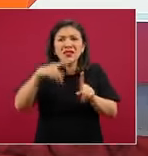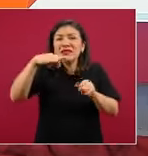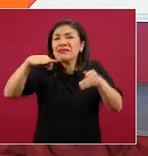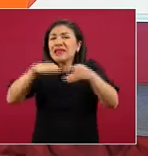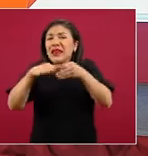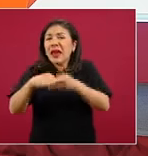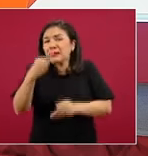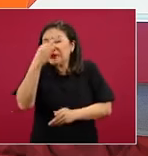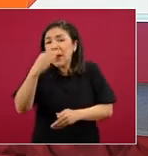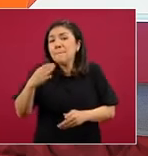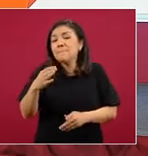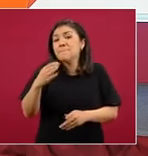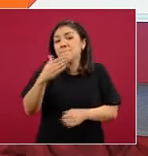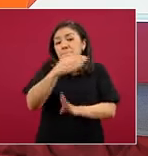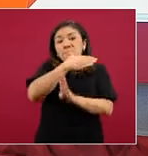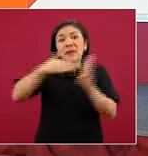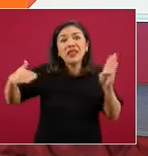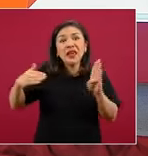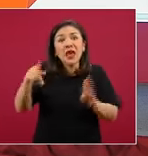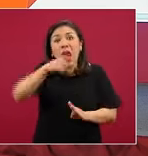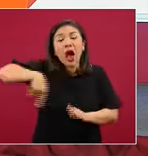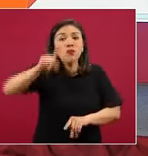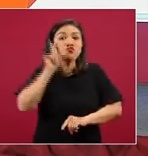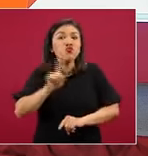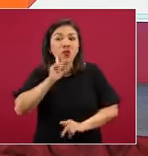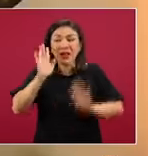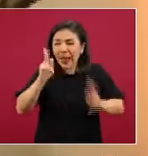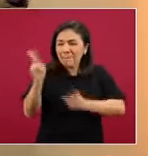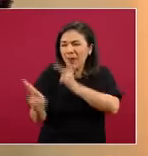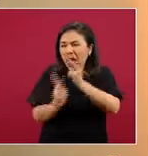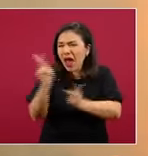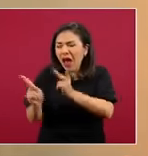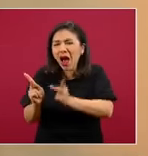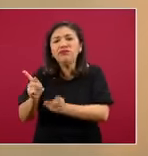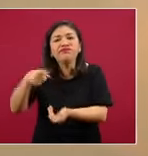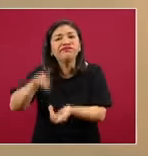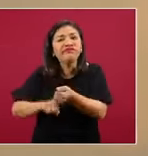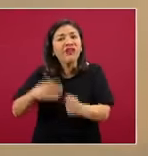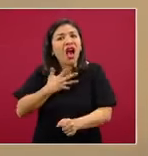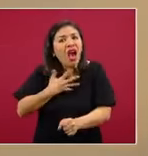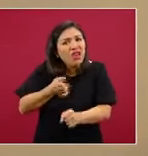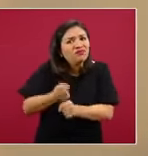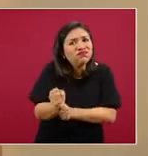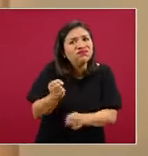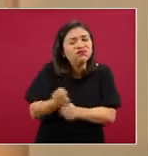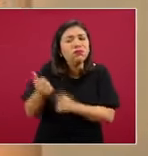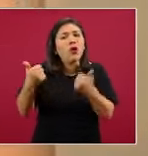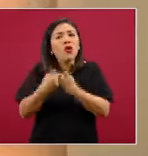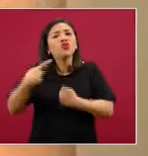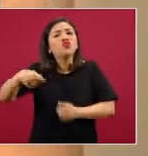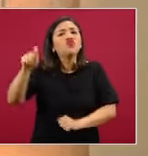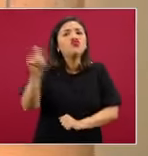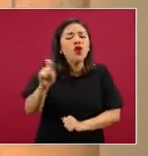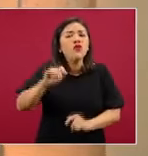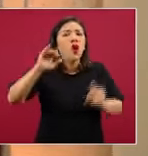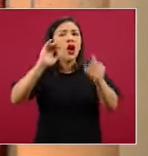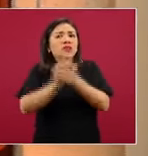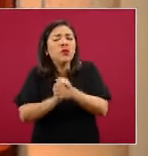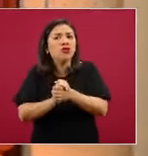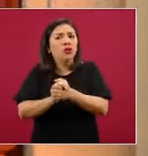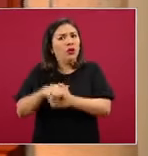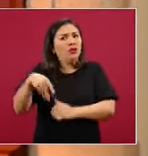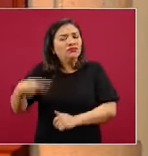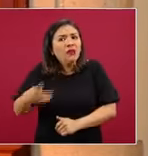fueron encuestadas en esta encuesta reportaron el haber recibido en la relación de pareja, en estas relaciones de